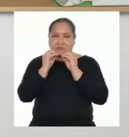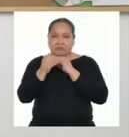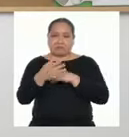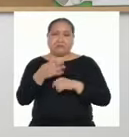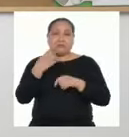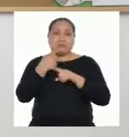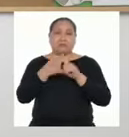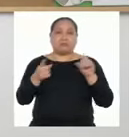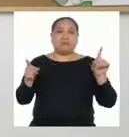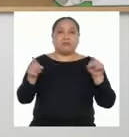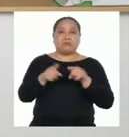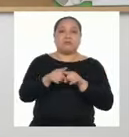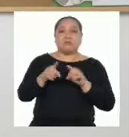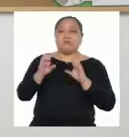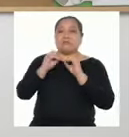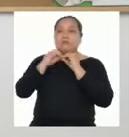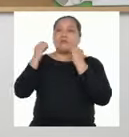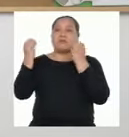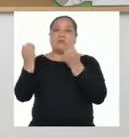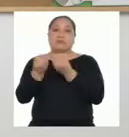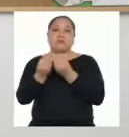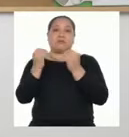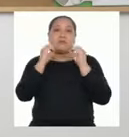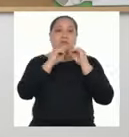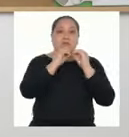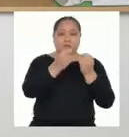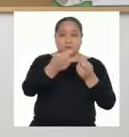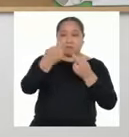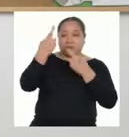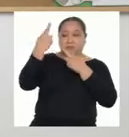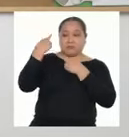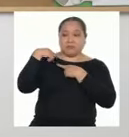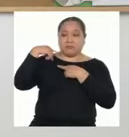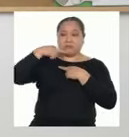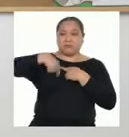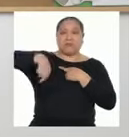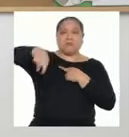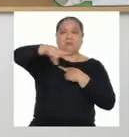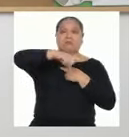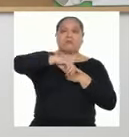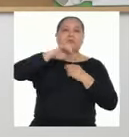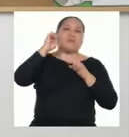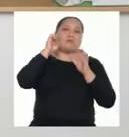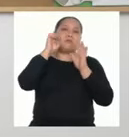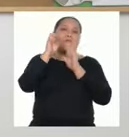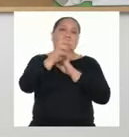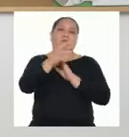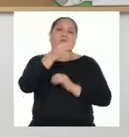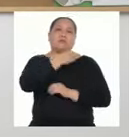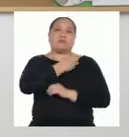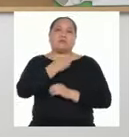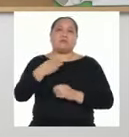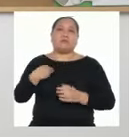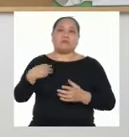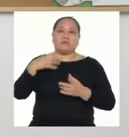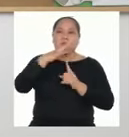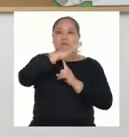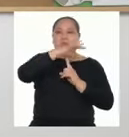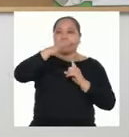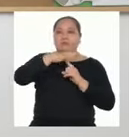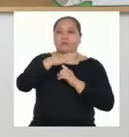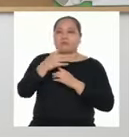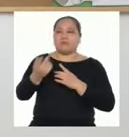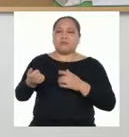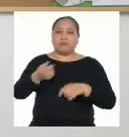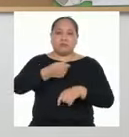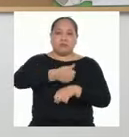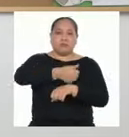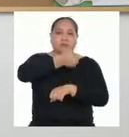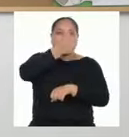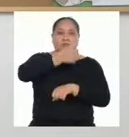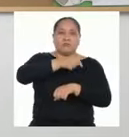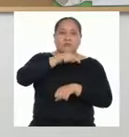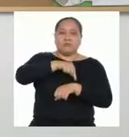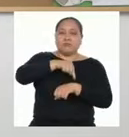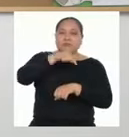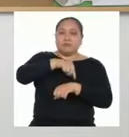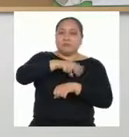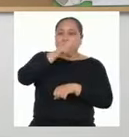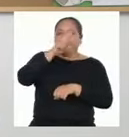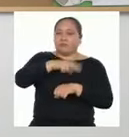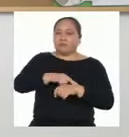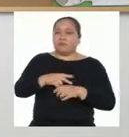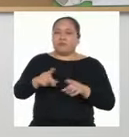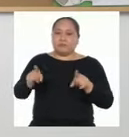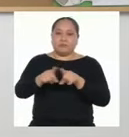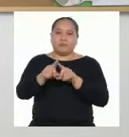embargo, existen instituciones que se hacen cargo de ello, como el Ministerio del Ambiente, gobiernos regionales y